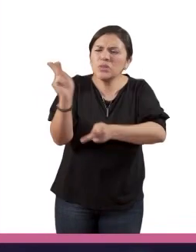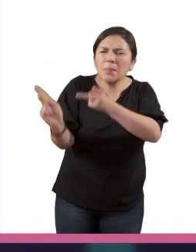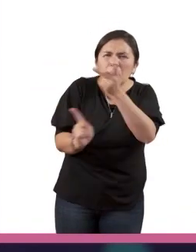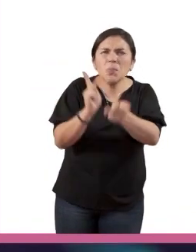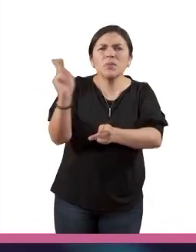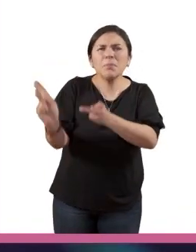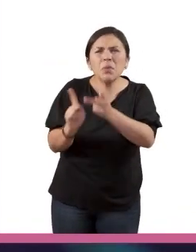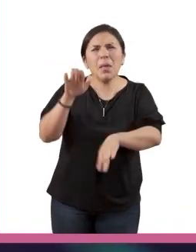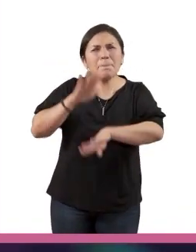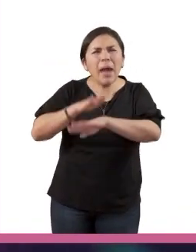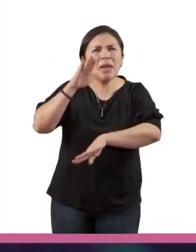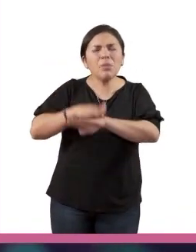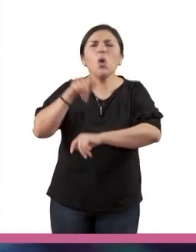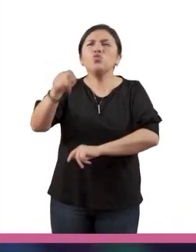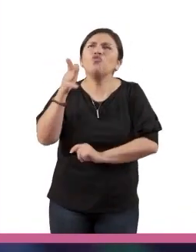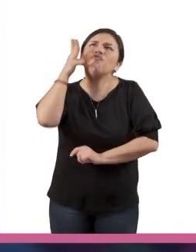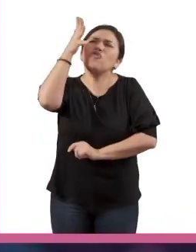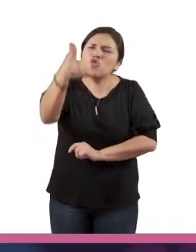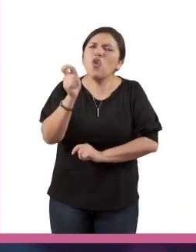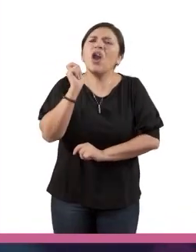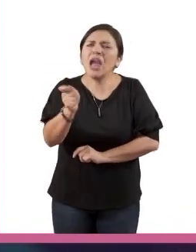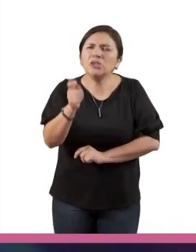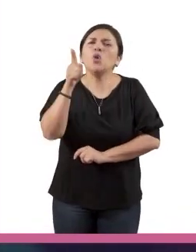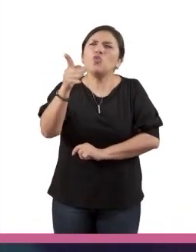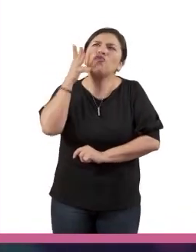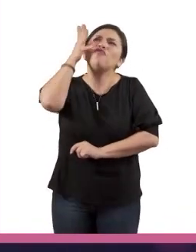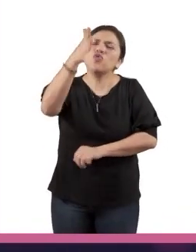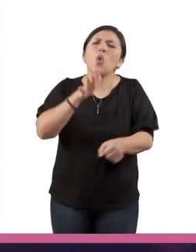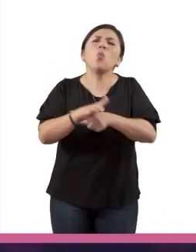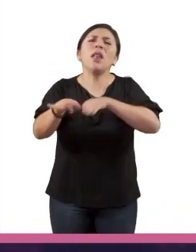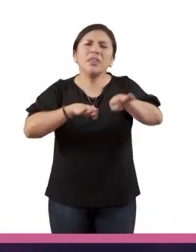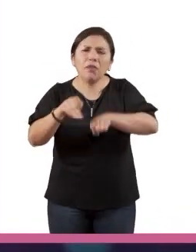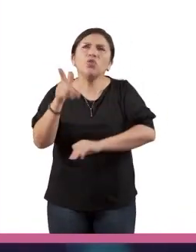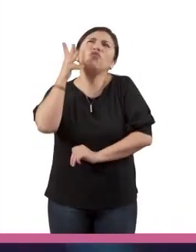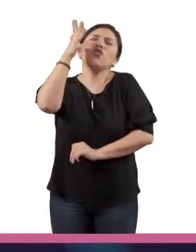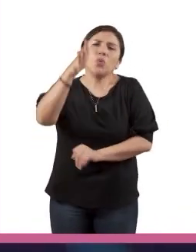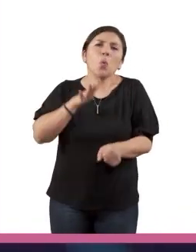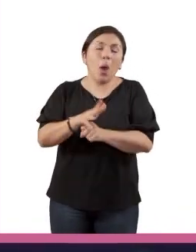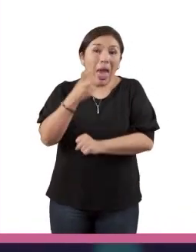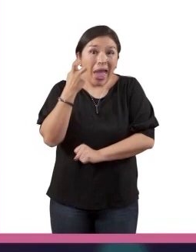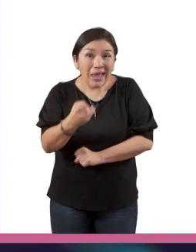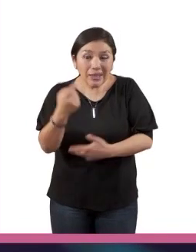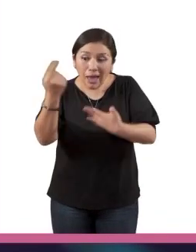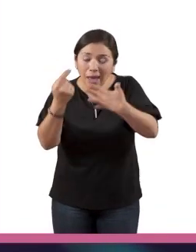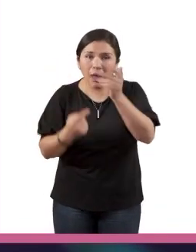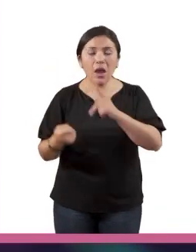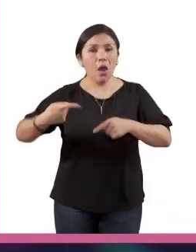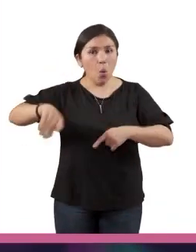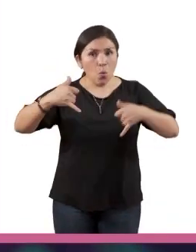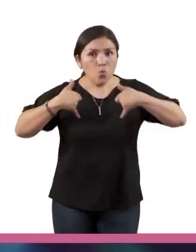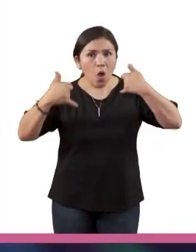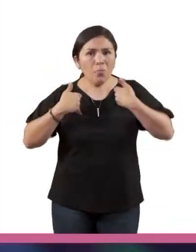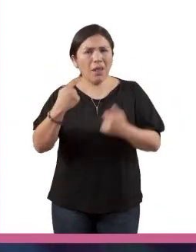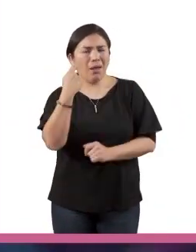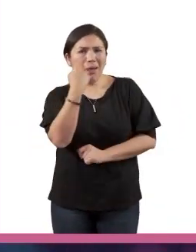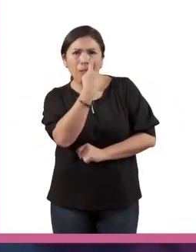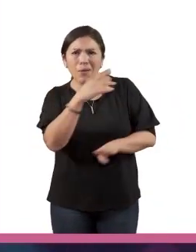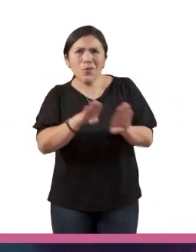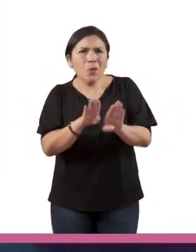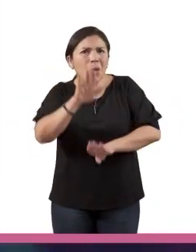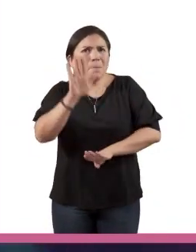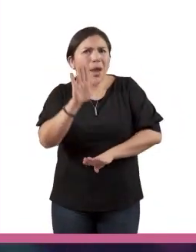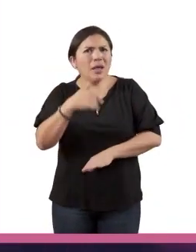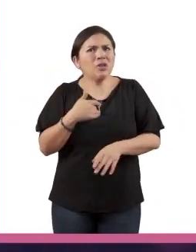preguntar, ¿y tú qué vas a hacer? ¿Y a qué te vas a dedicar? ¿Y a qué vas a estudiar? Los chicos tienden a verlo como una cosa